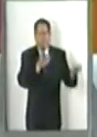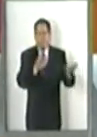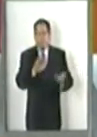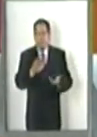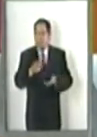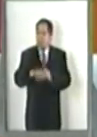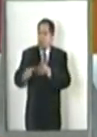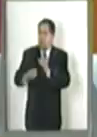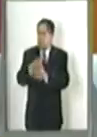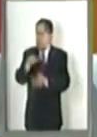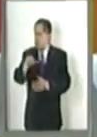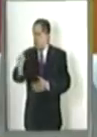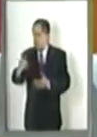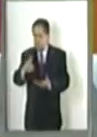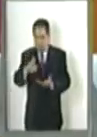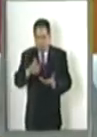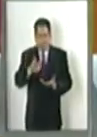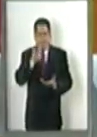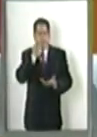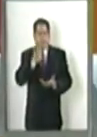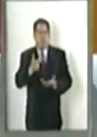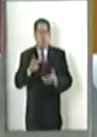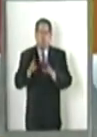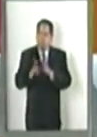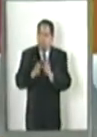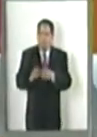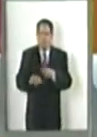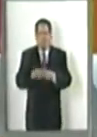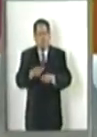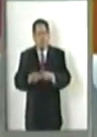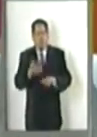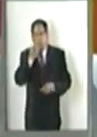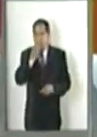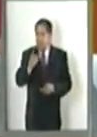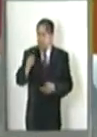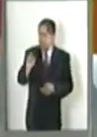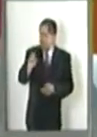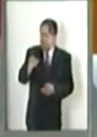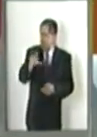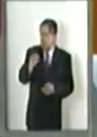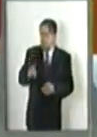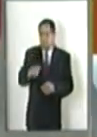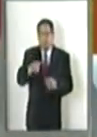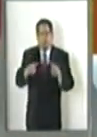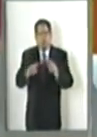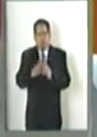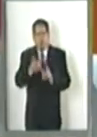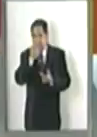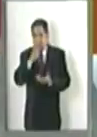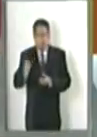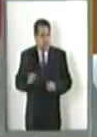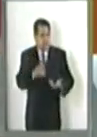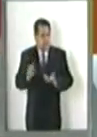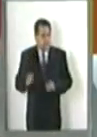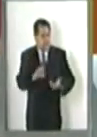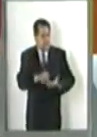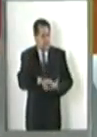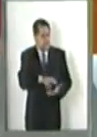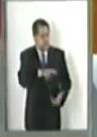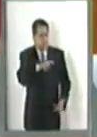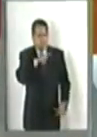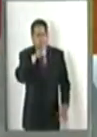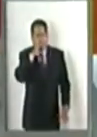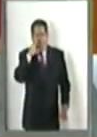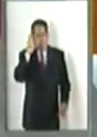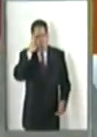sin normatividad de algunas refacciones, impacta de manera negativa en el medio ambiente.